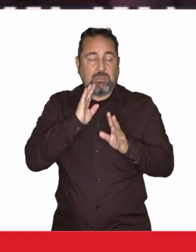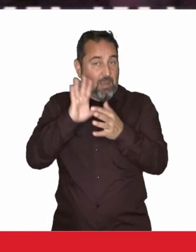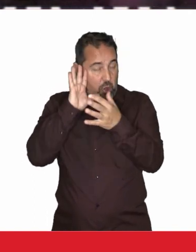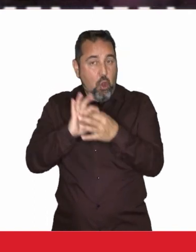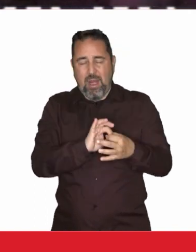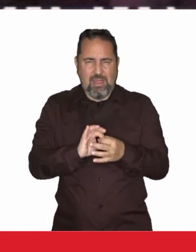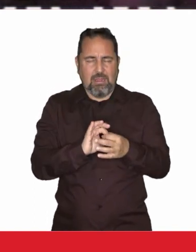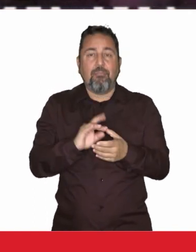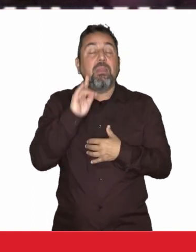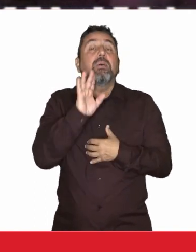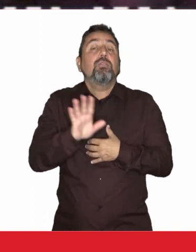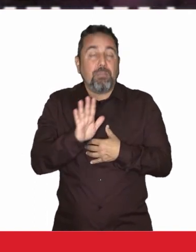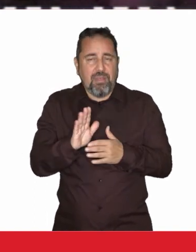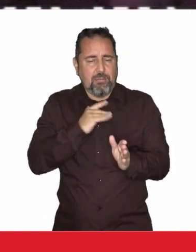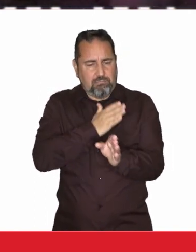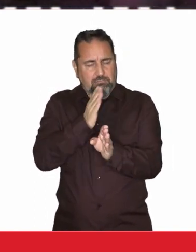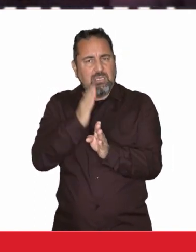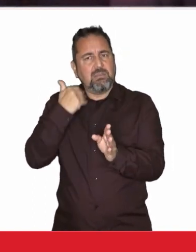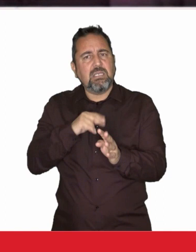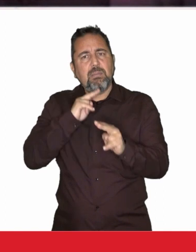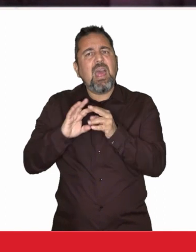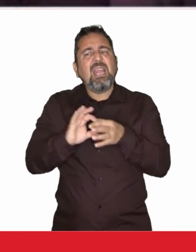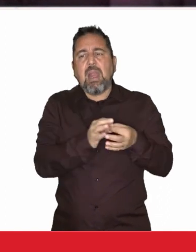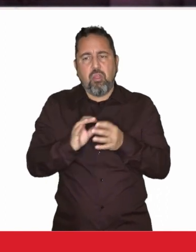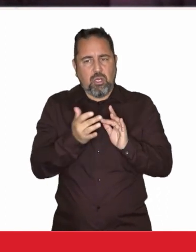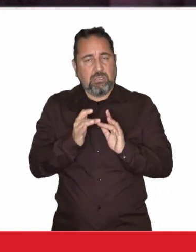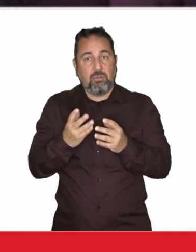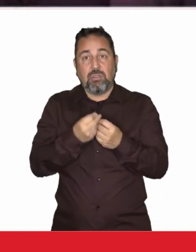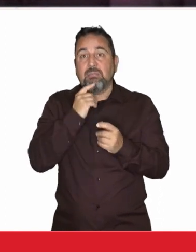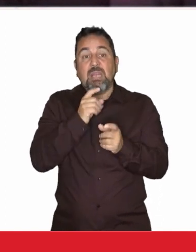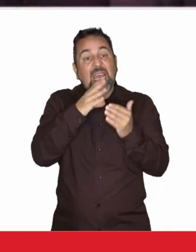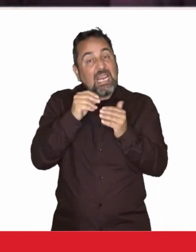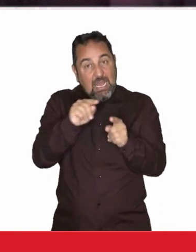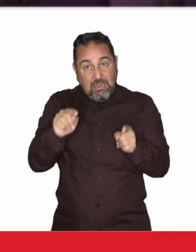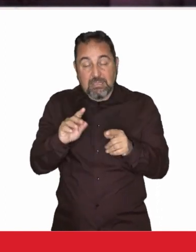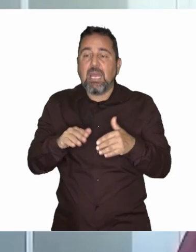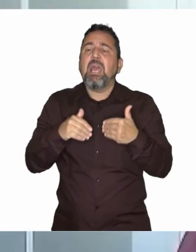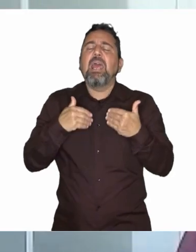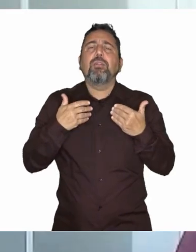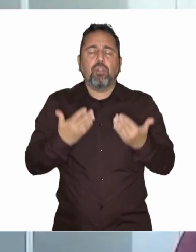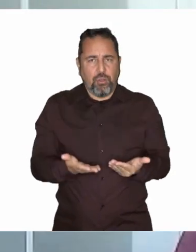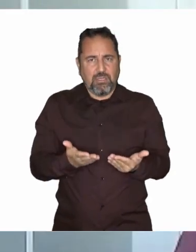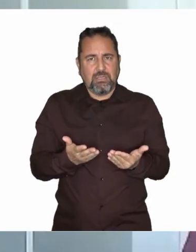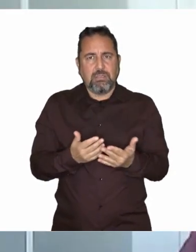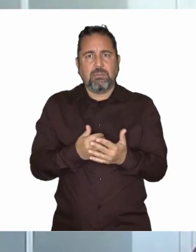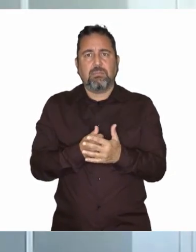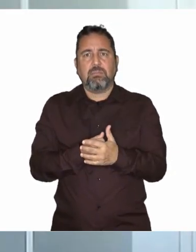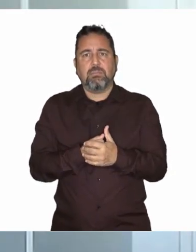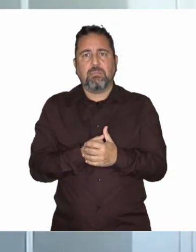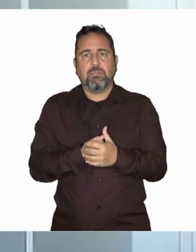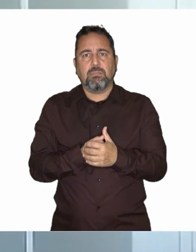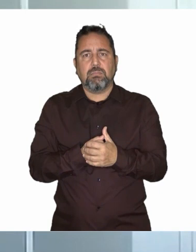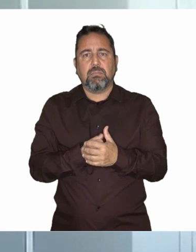coherente? ¿Vale? Si os parece, con esto ya estamos con las relaciones con clientes. Entonces,